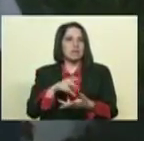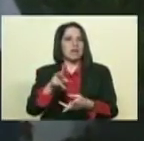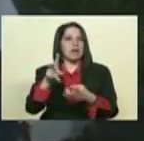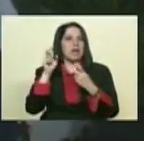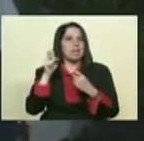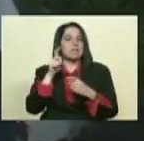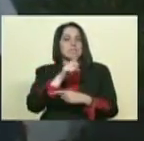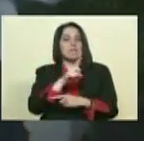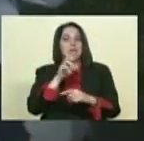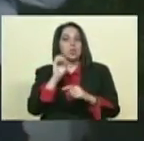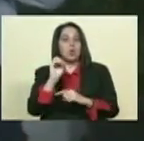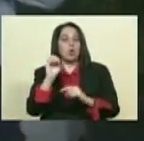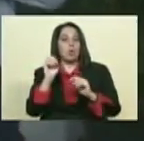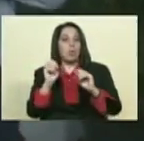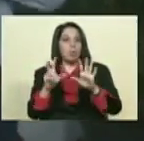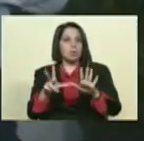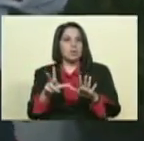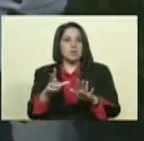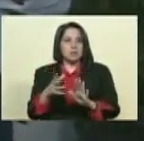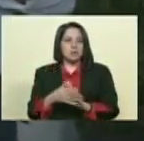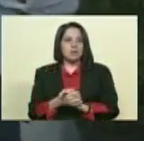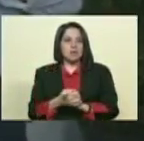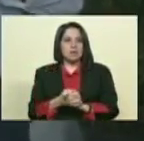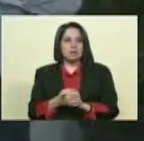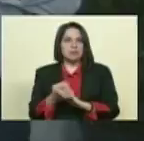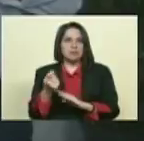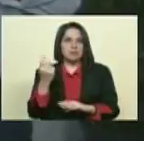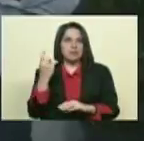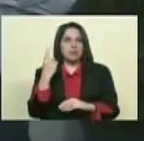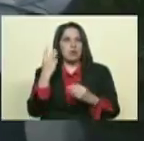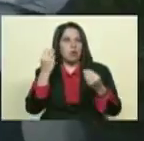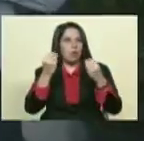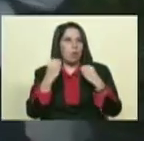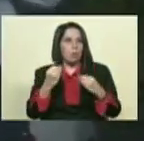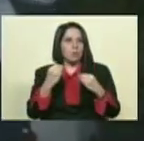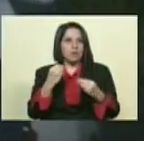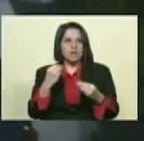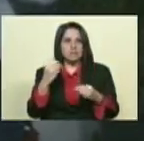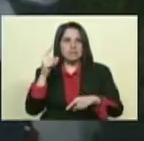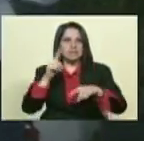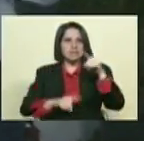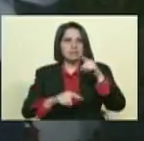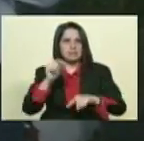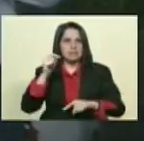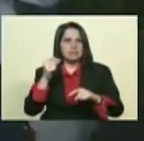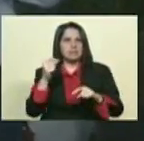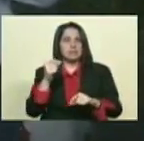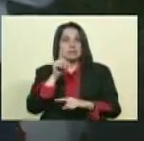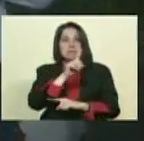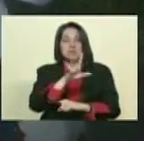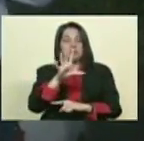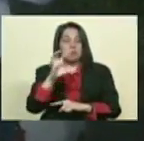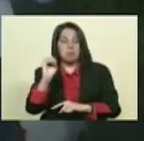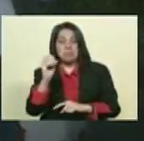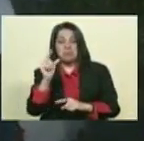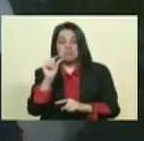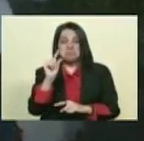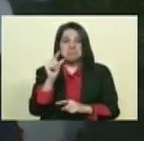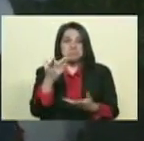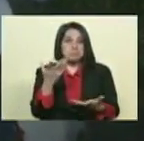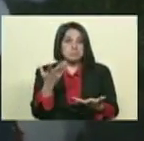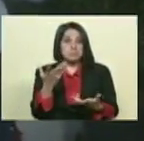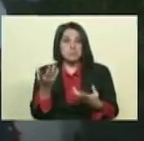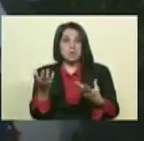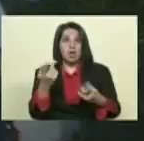mil bolívares de ticket de alimentación y, dependiendo del escalafón, entre 100 mil y 150 mil bolívares de salario. Es decir,